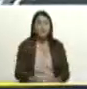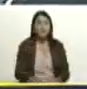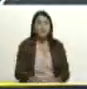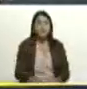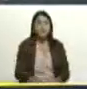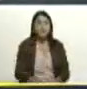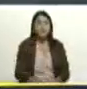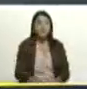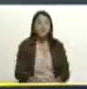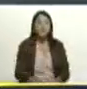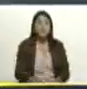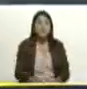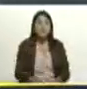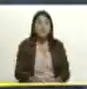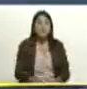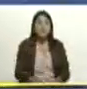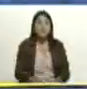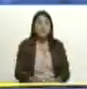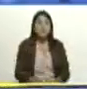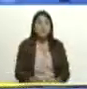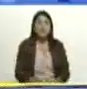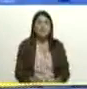Y tuvimos definiciones tempranas.